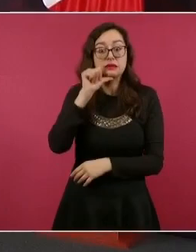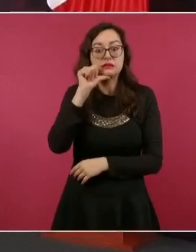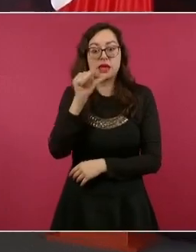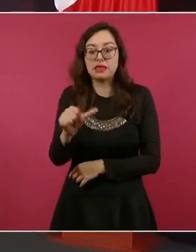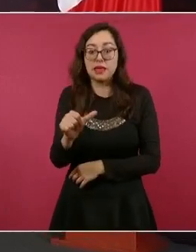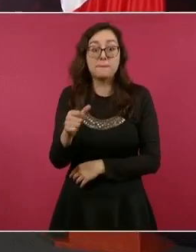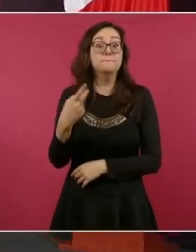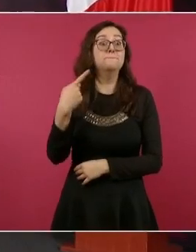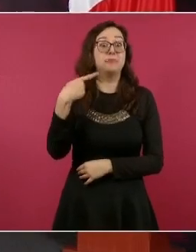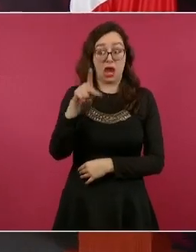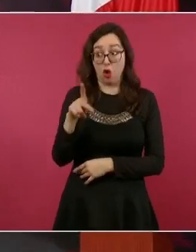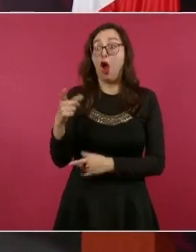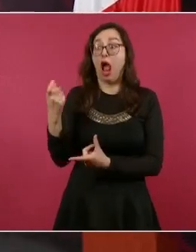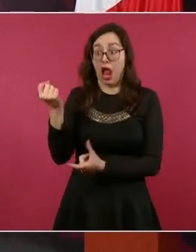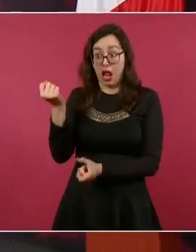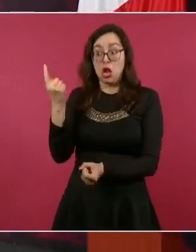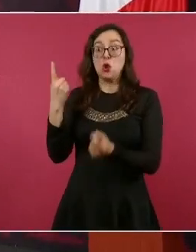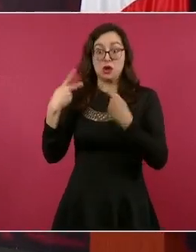extraordinario,